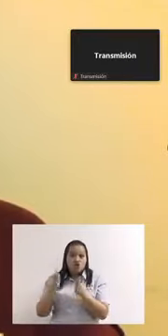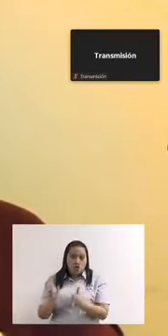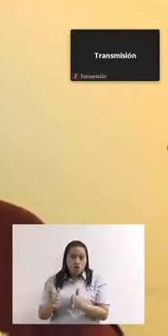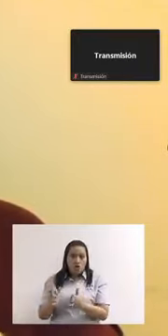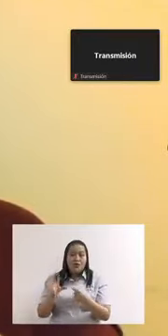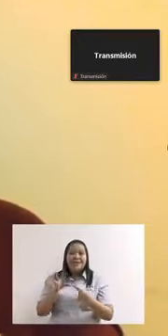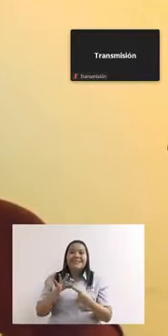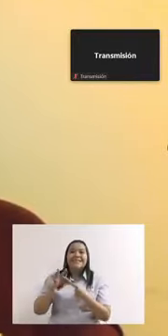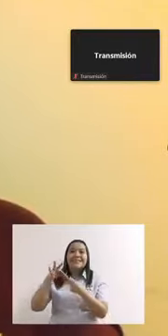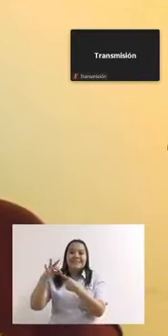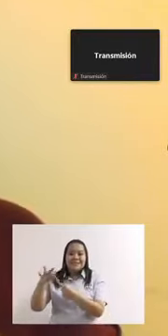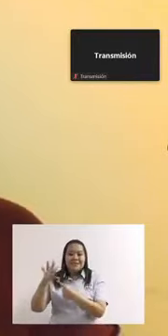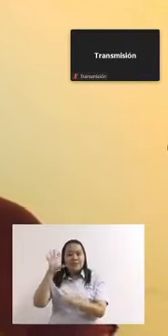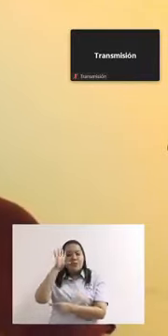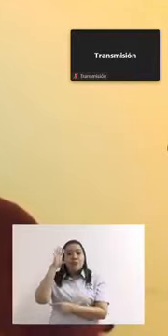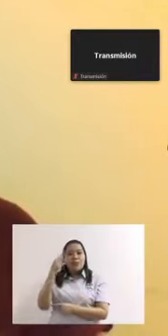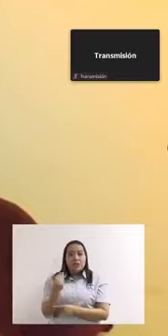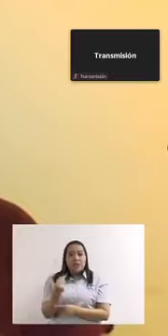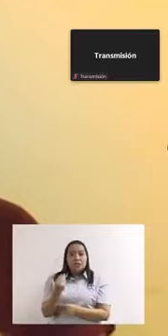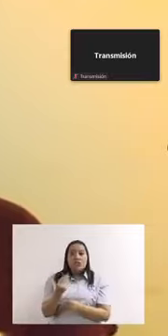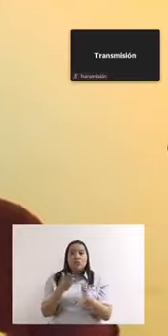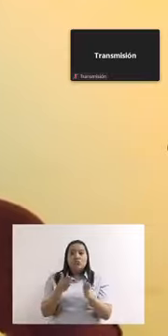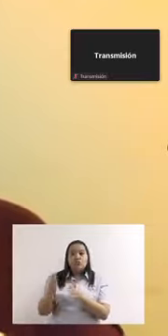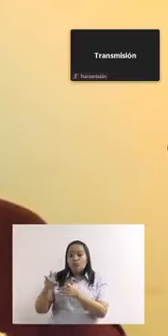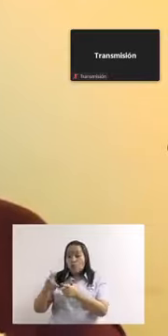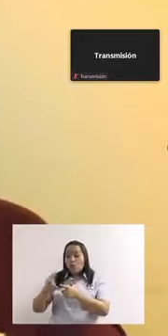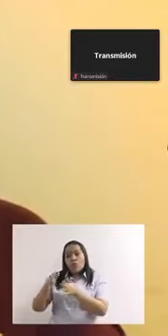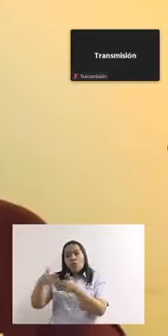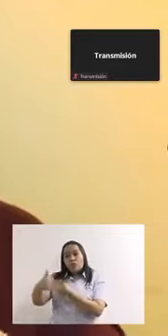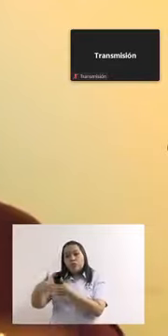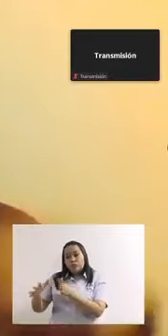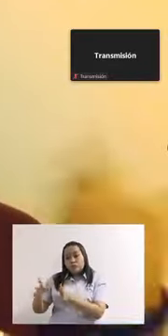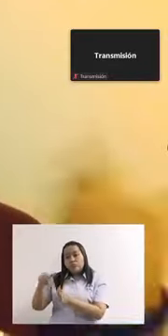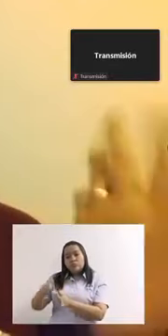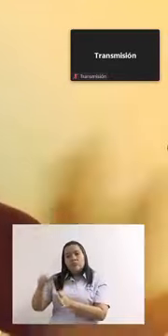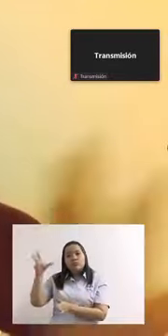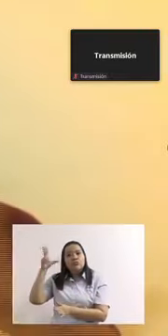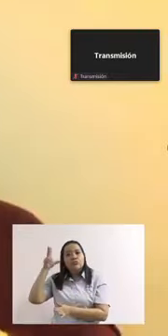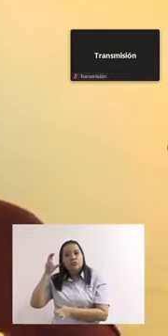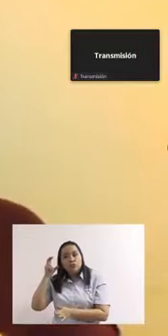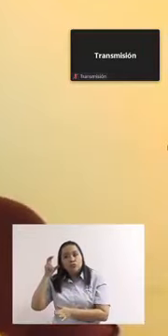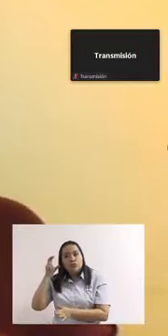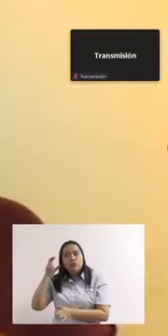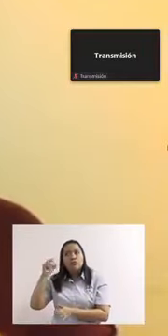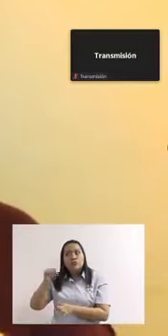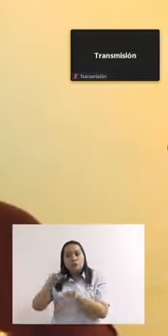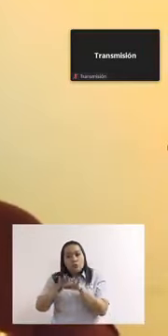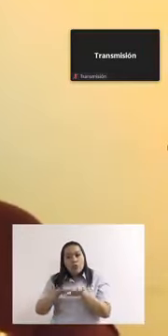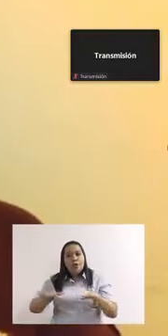es un aparato especial para niños a través de sonido en una cámara silente.